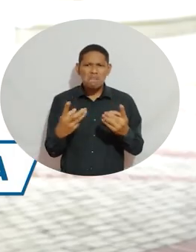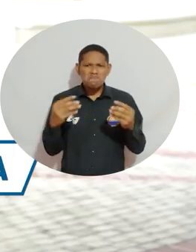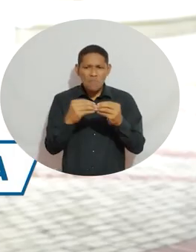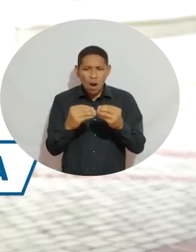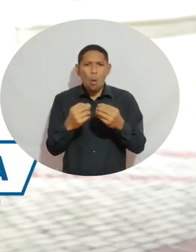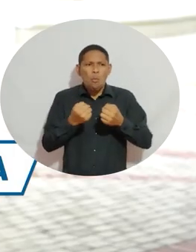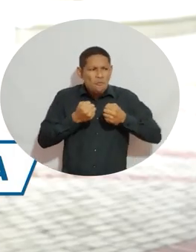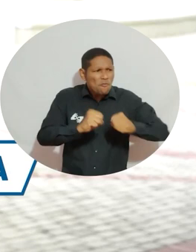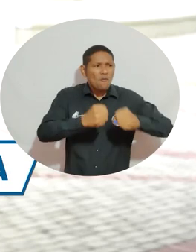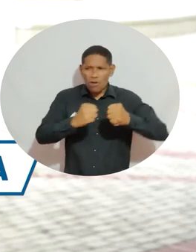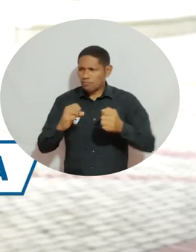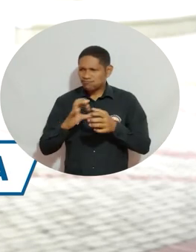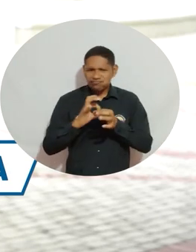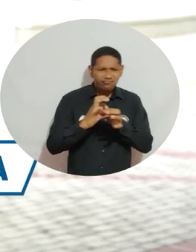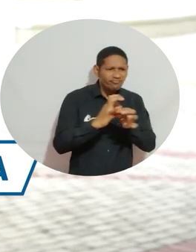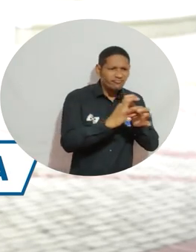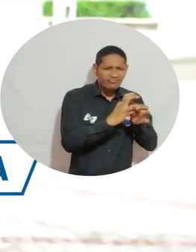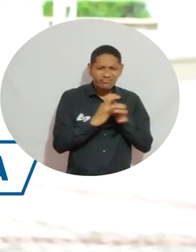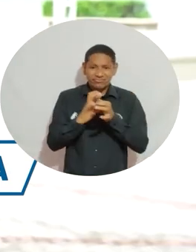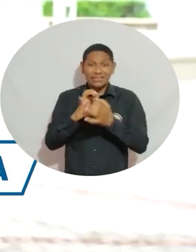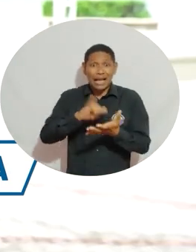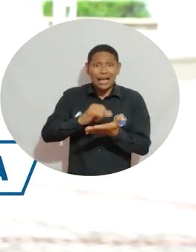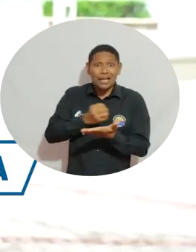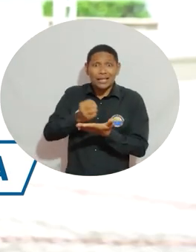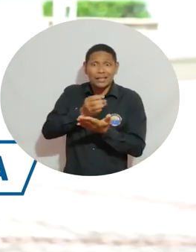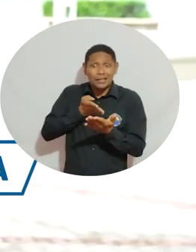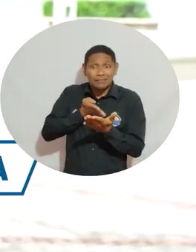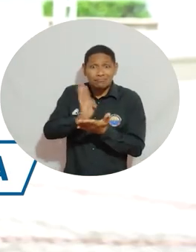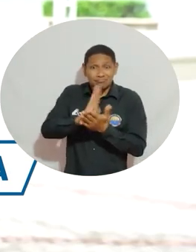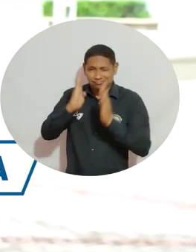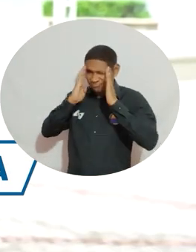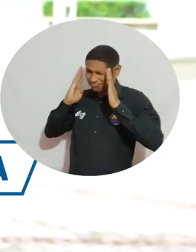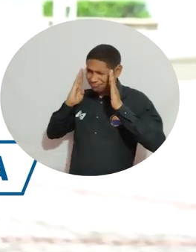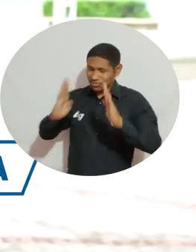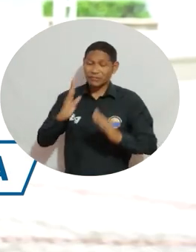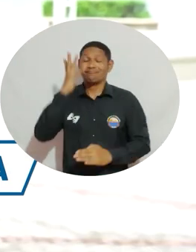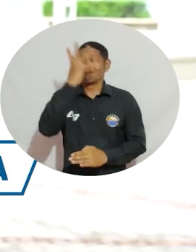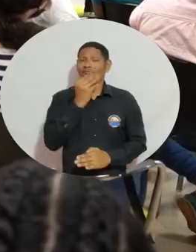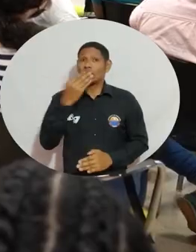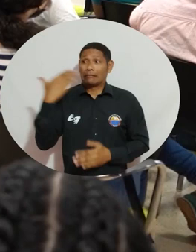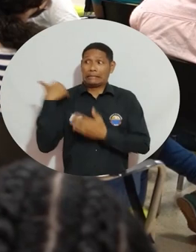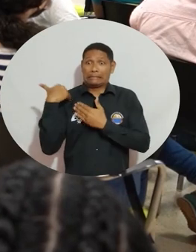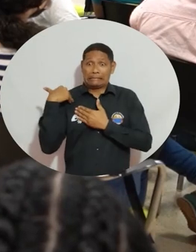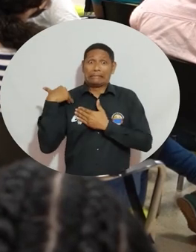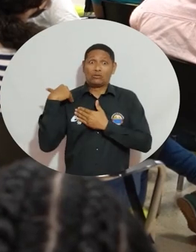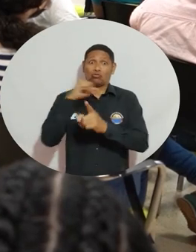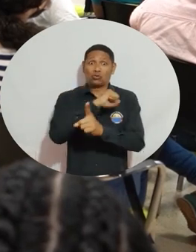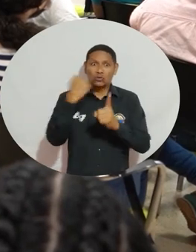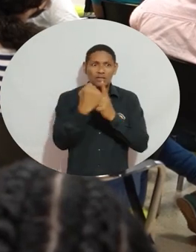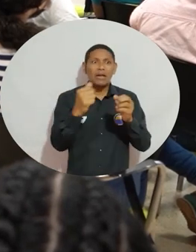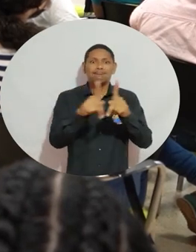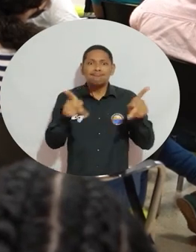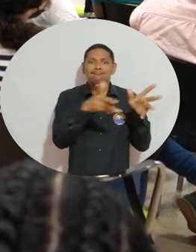incluso cómo seguir uniendo esfuerzos para que podamos mantenernos en esta carrera que es muy hermosa y que tenemos una responsabilidad social